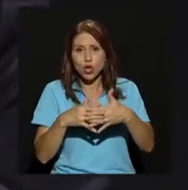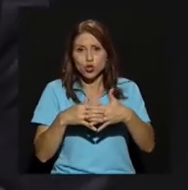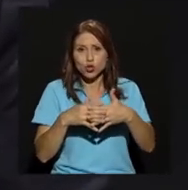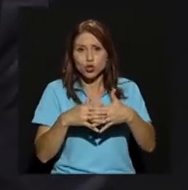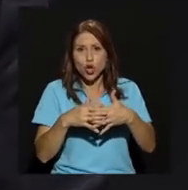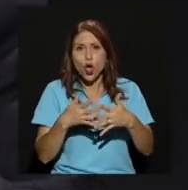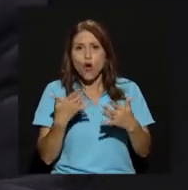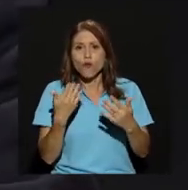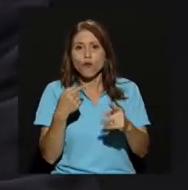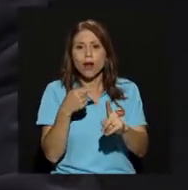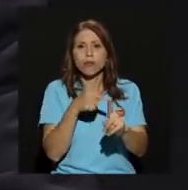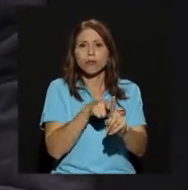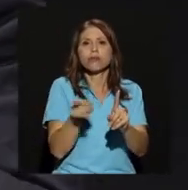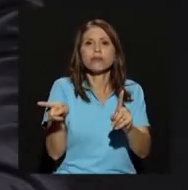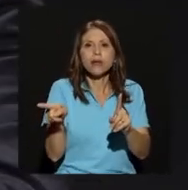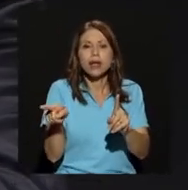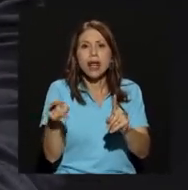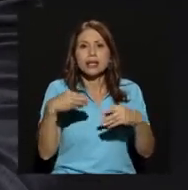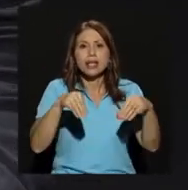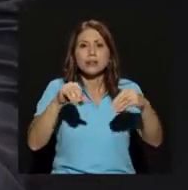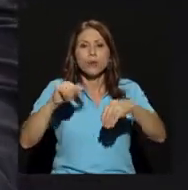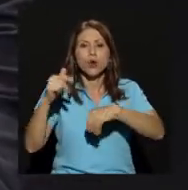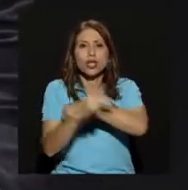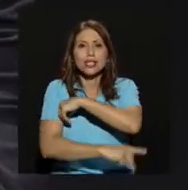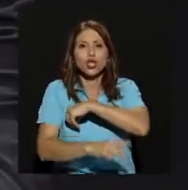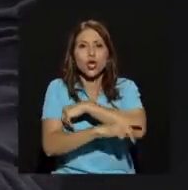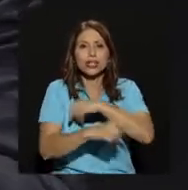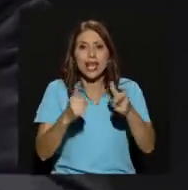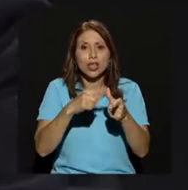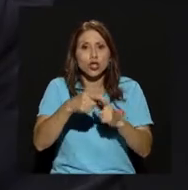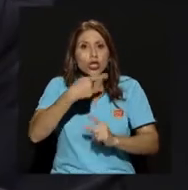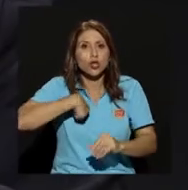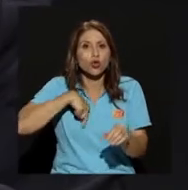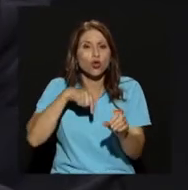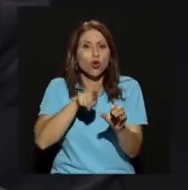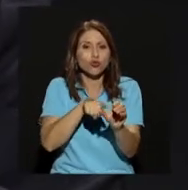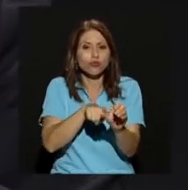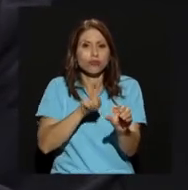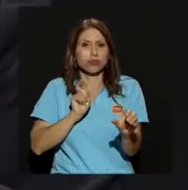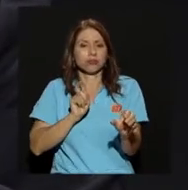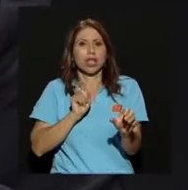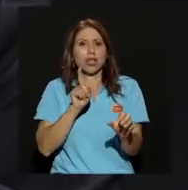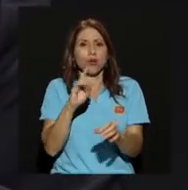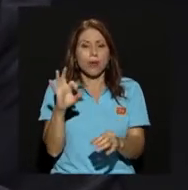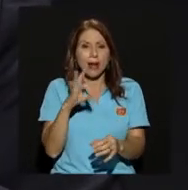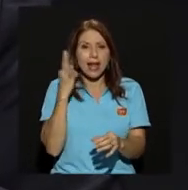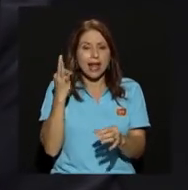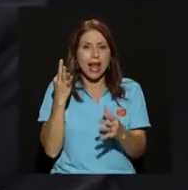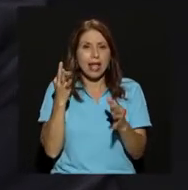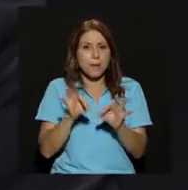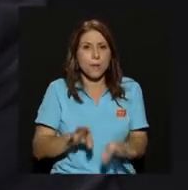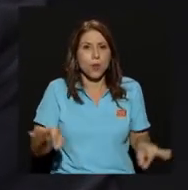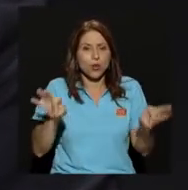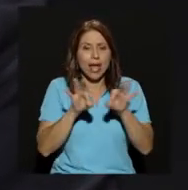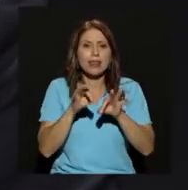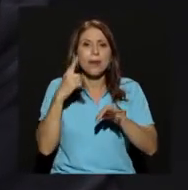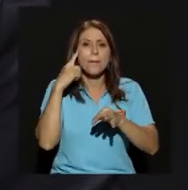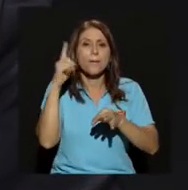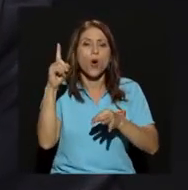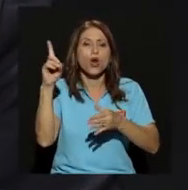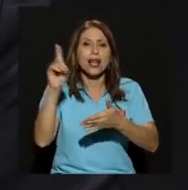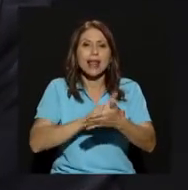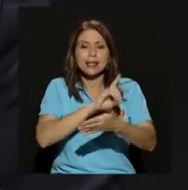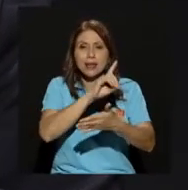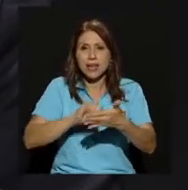las exportaciones y no fuera a dejar entonces por fuera de una manera importante por la discriminación que